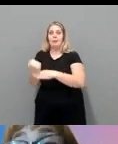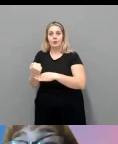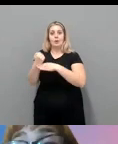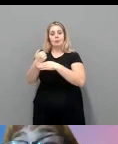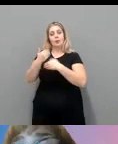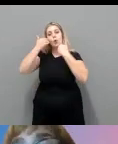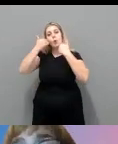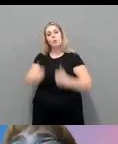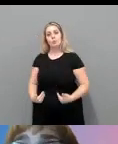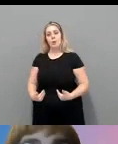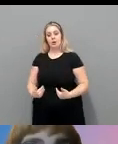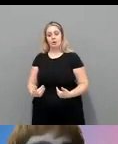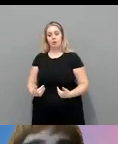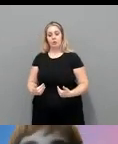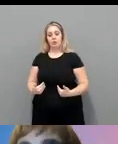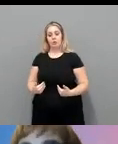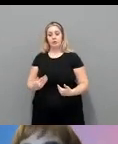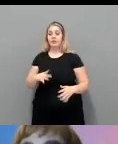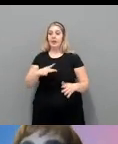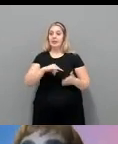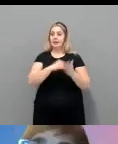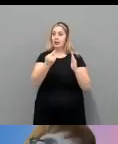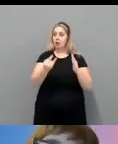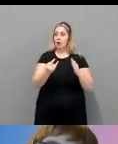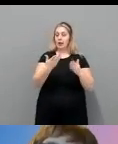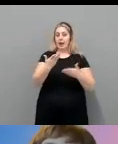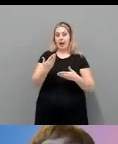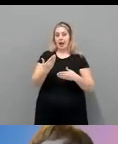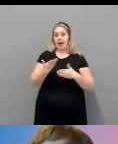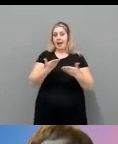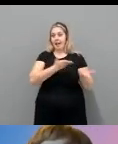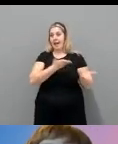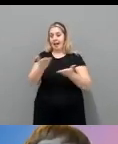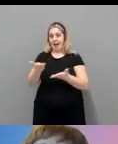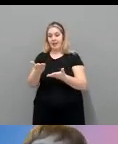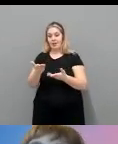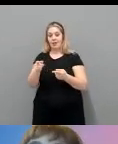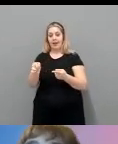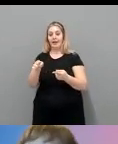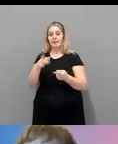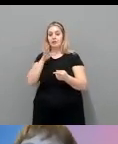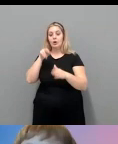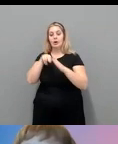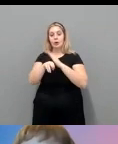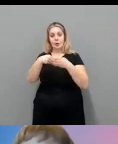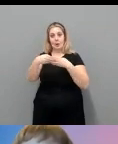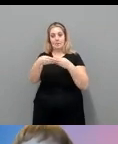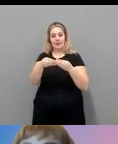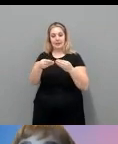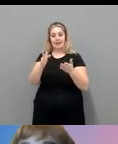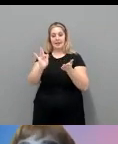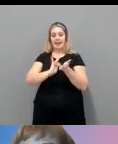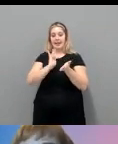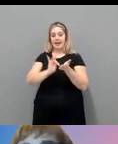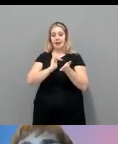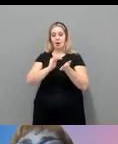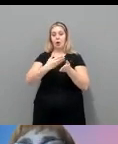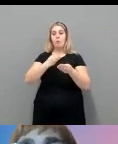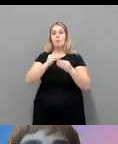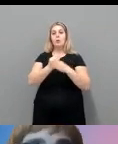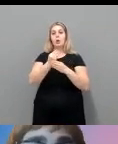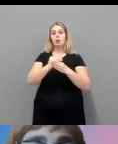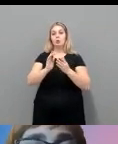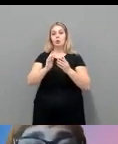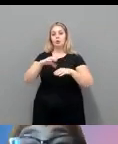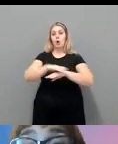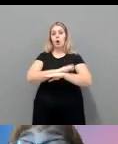humanos. Coadyuva la tecnología y para eso tenemos los recursos materiales del catálogo de productos ortoprotésicos al